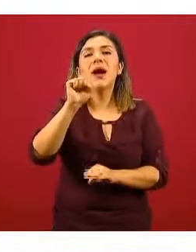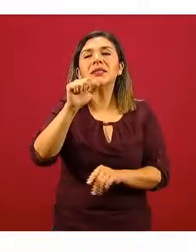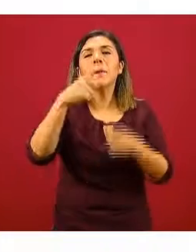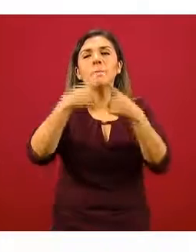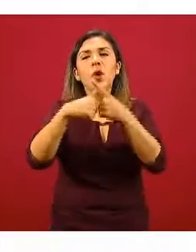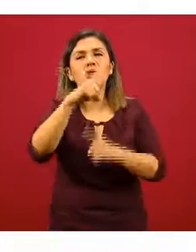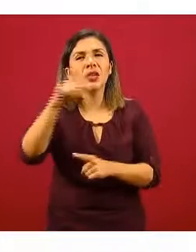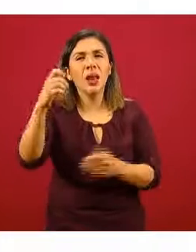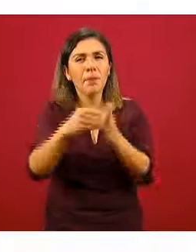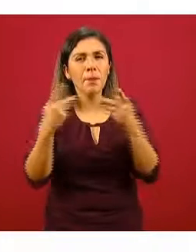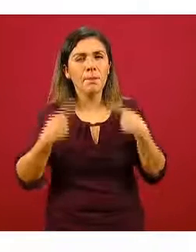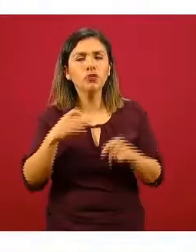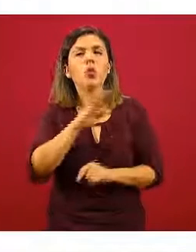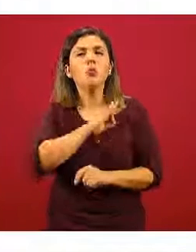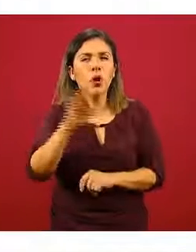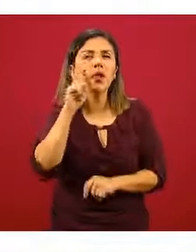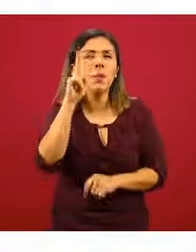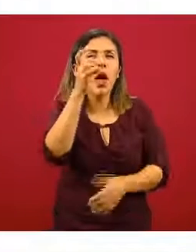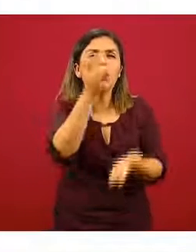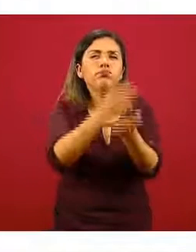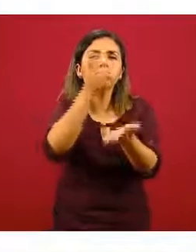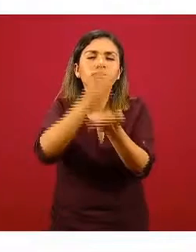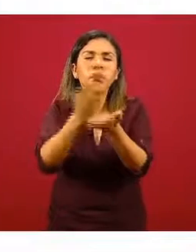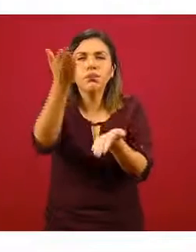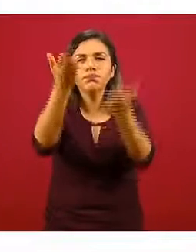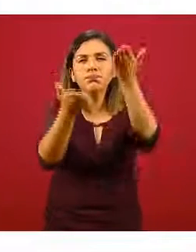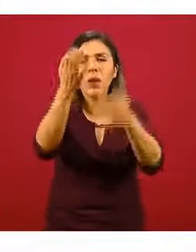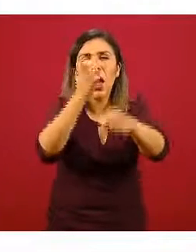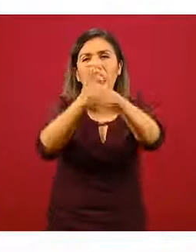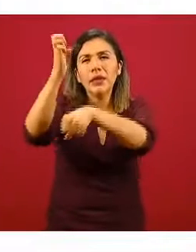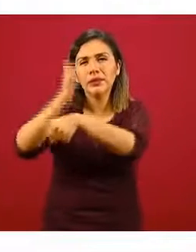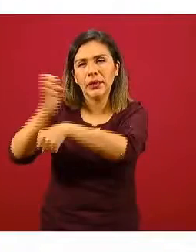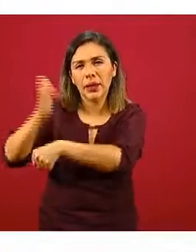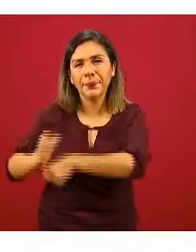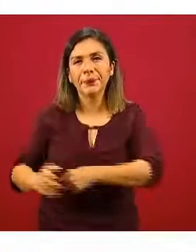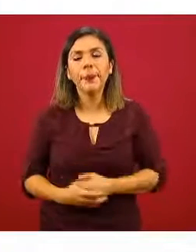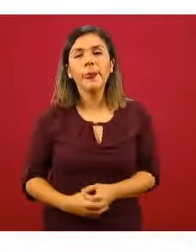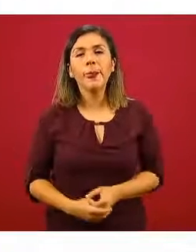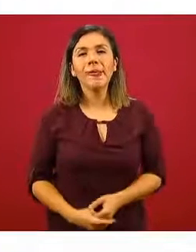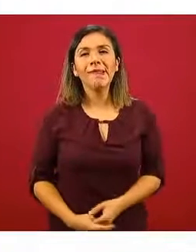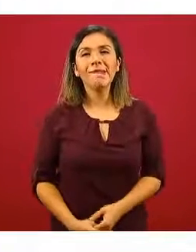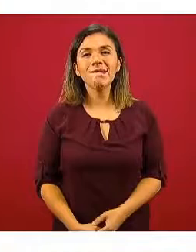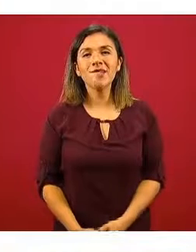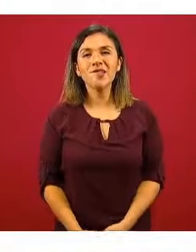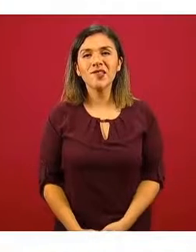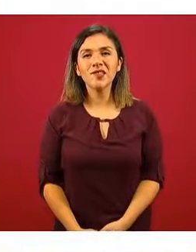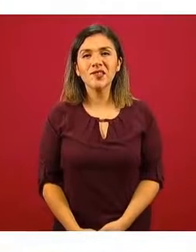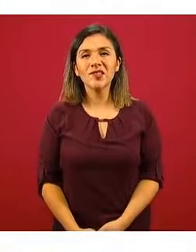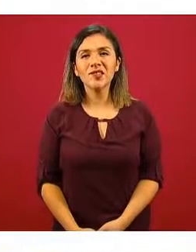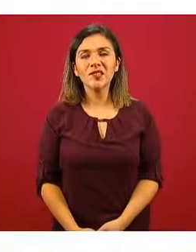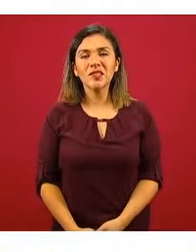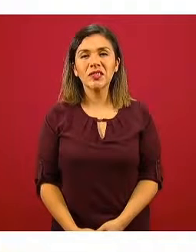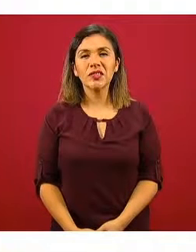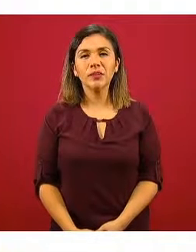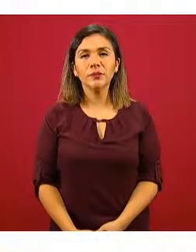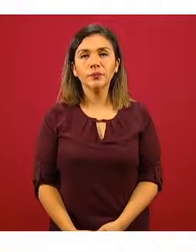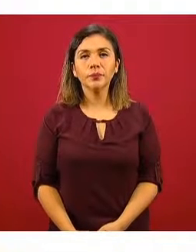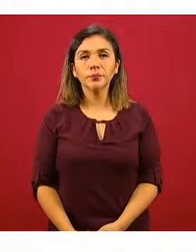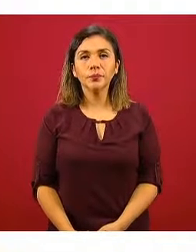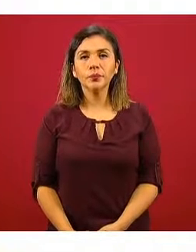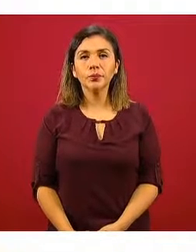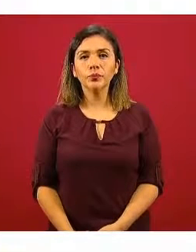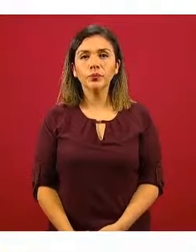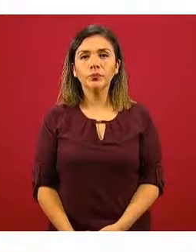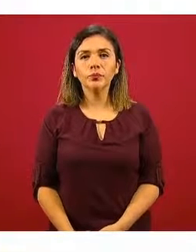una comparación entre entidades federativas. Veamos la siguiente diapositiva, que es la distribución